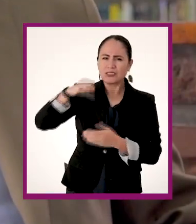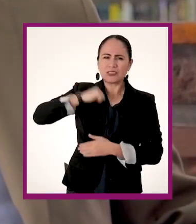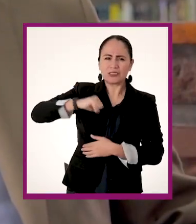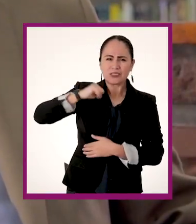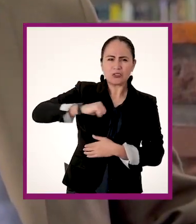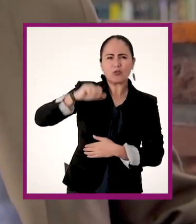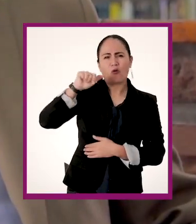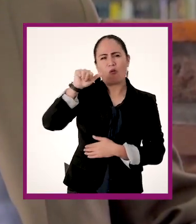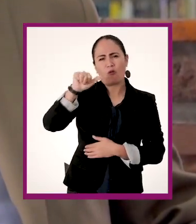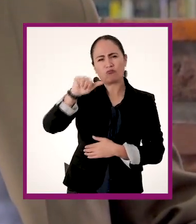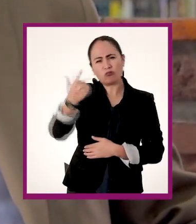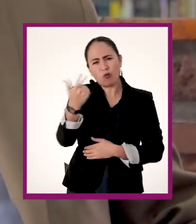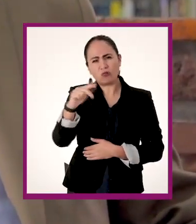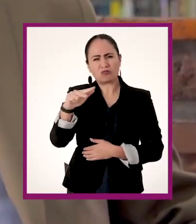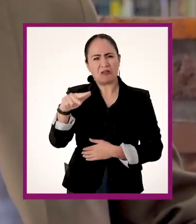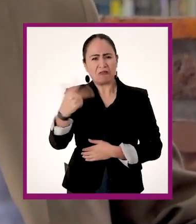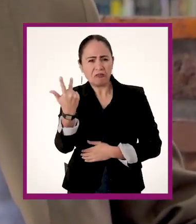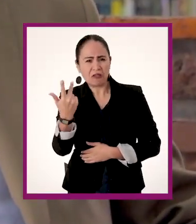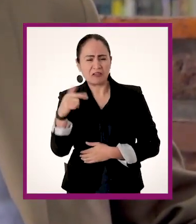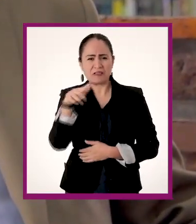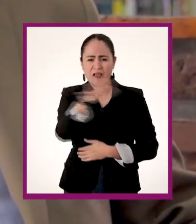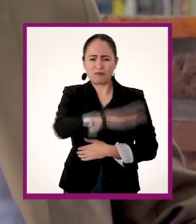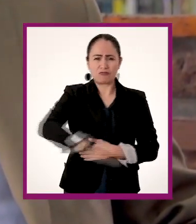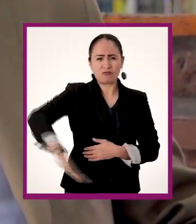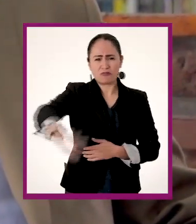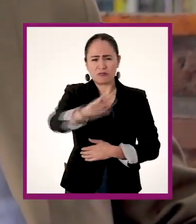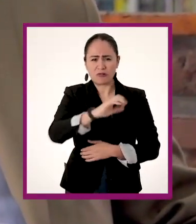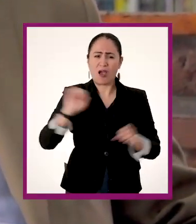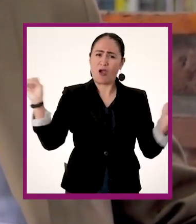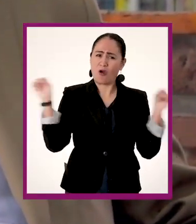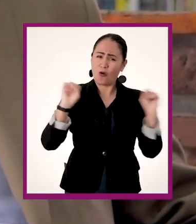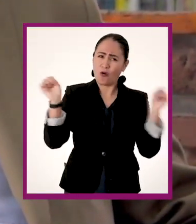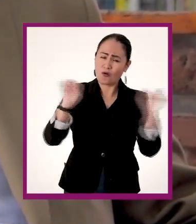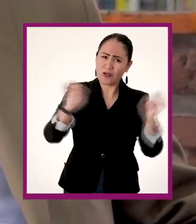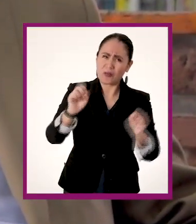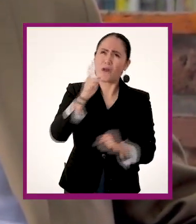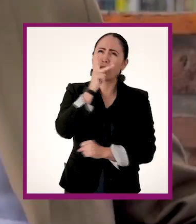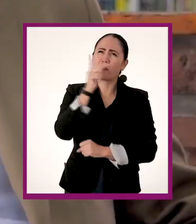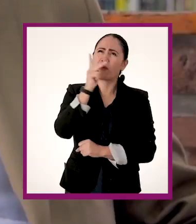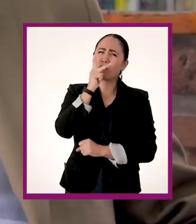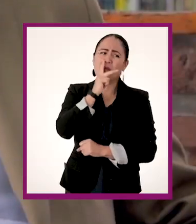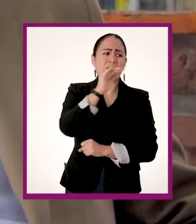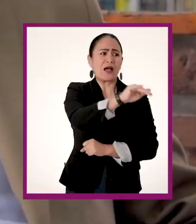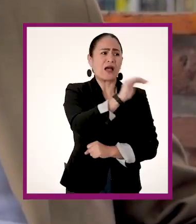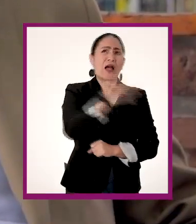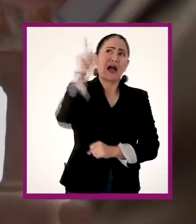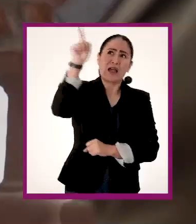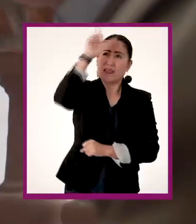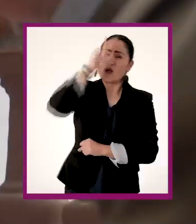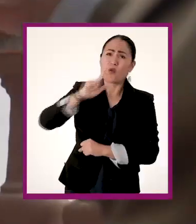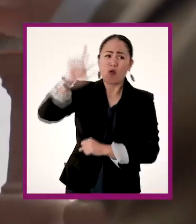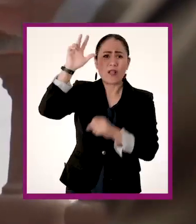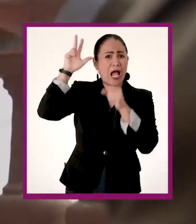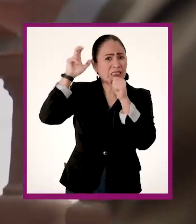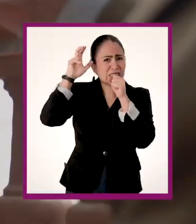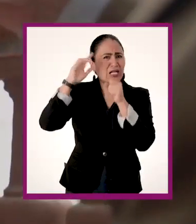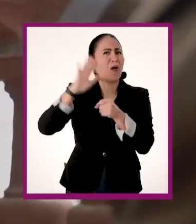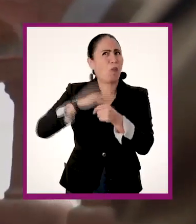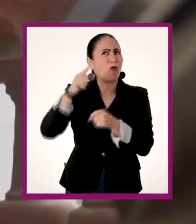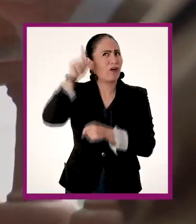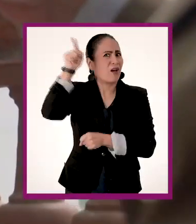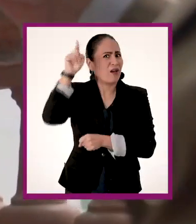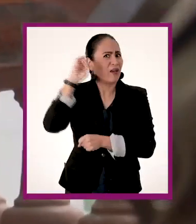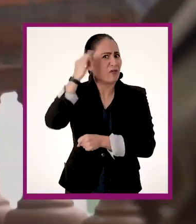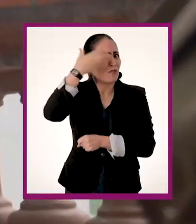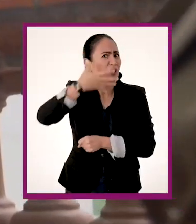Y pienso en los niños mesoamericanos, ¿no? Del siglo XIII, del siglo XII, corriendo por el Anáhuac,